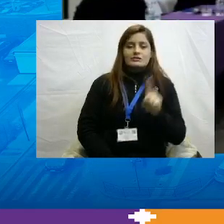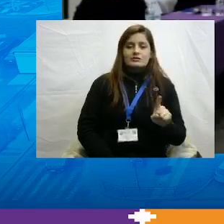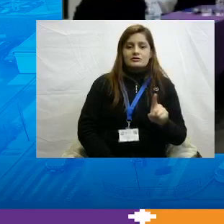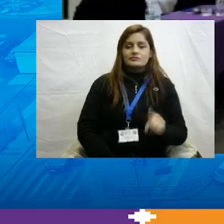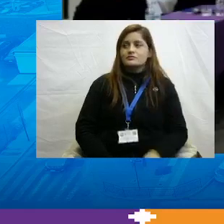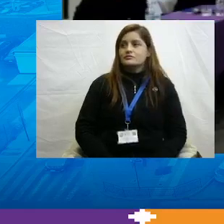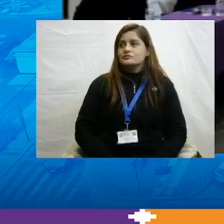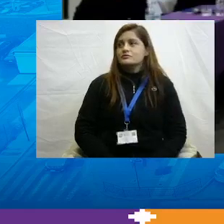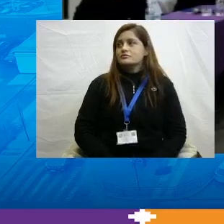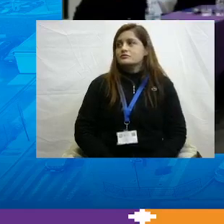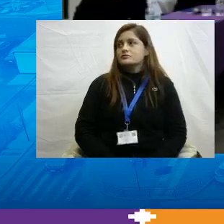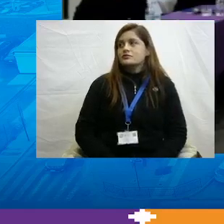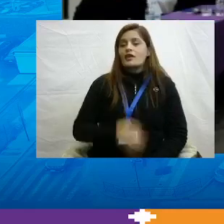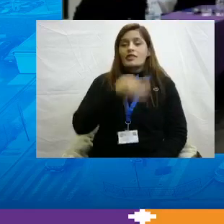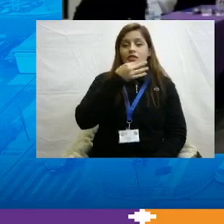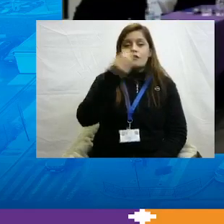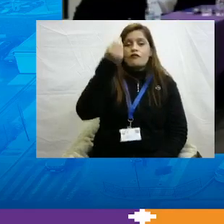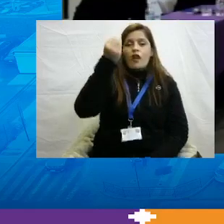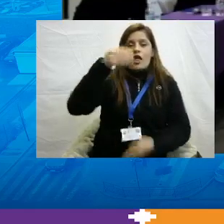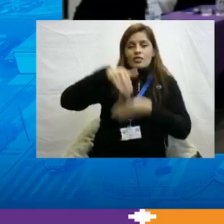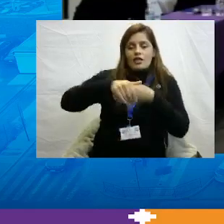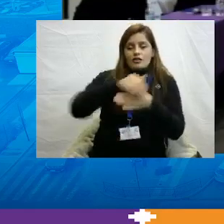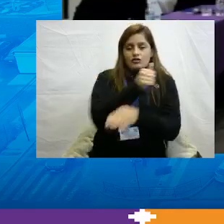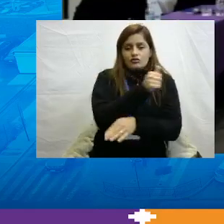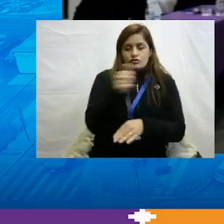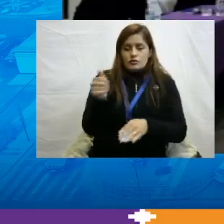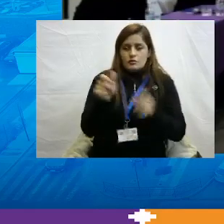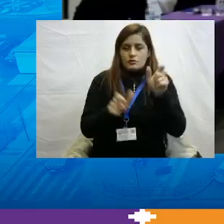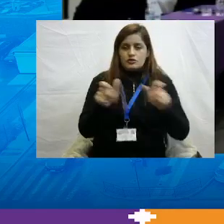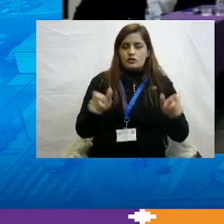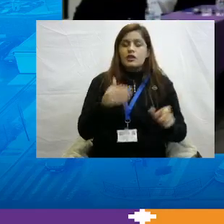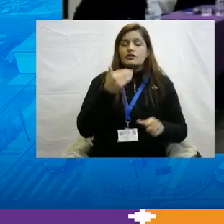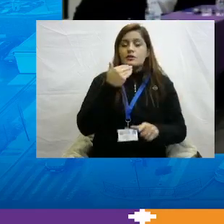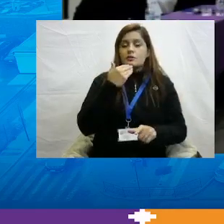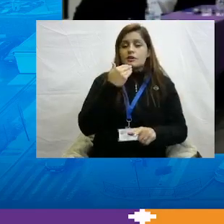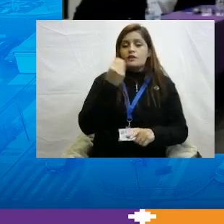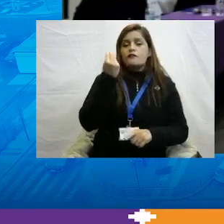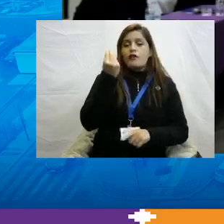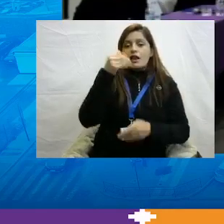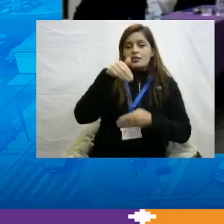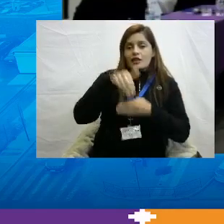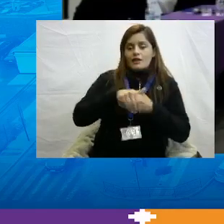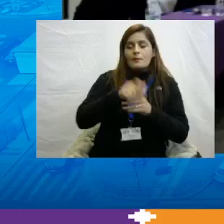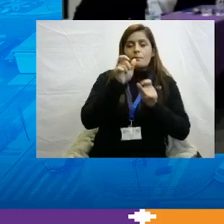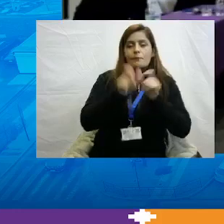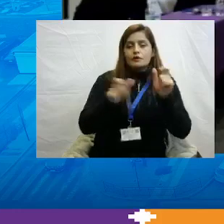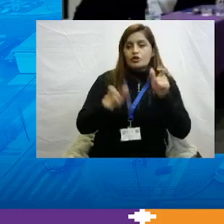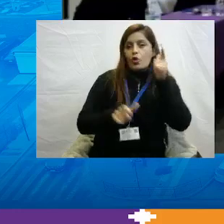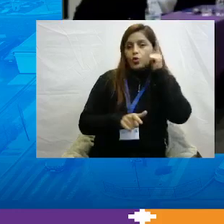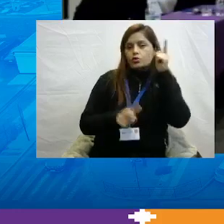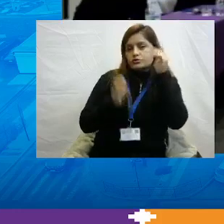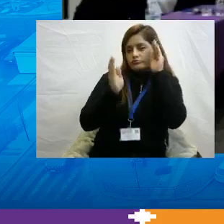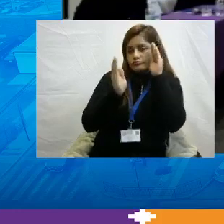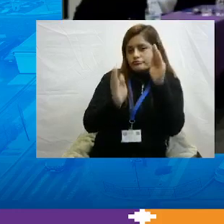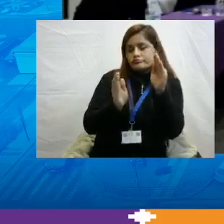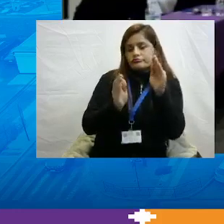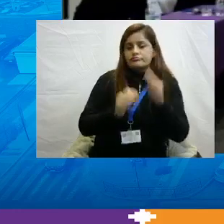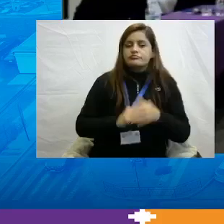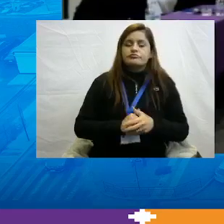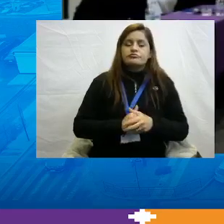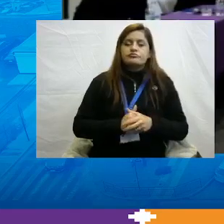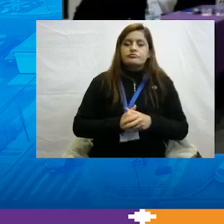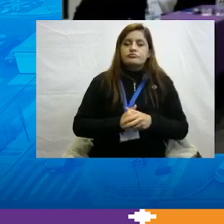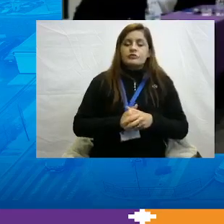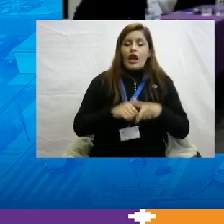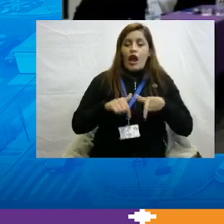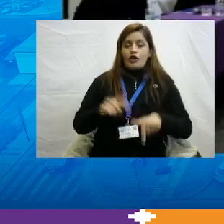Buenas tardes a todos, buenas tardes a los presentes, honorable consejo, buenas tardes a nuestros oyentes que están vía streaming. En esta